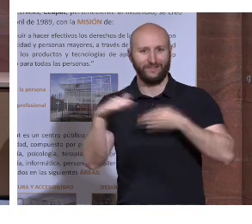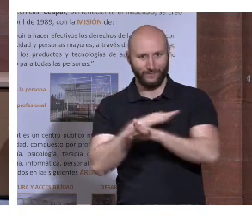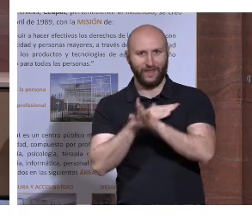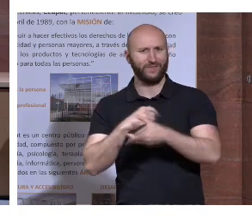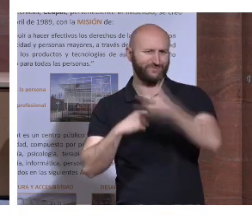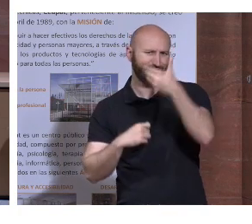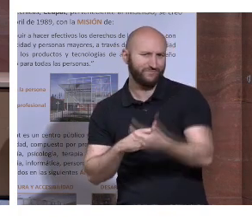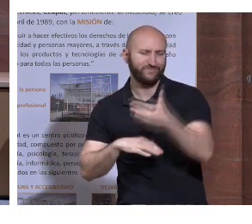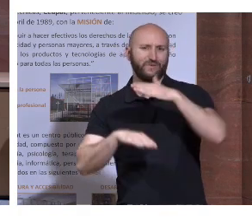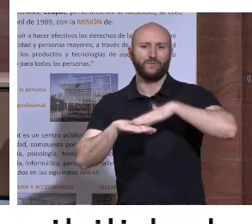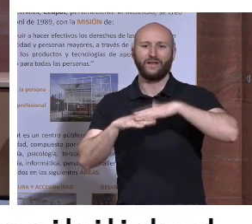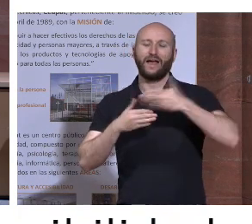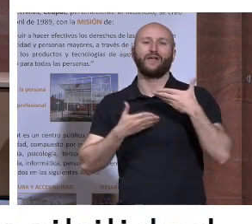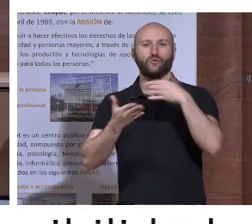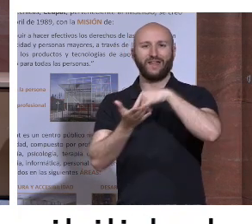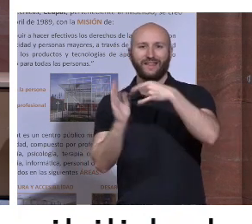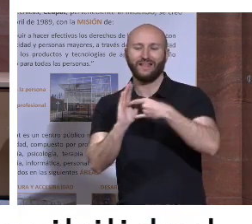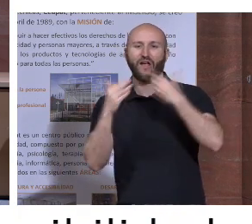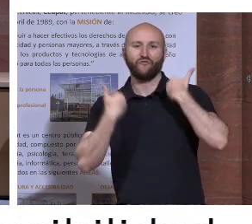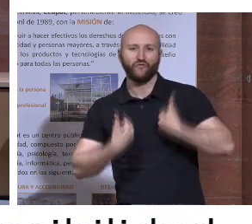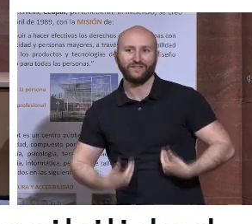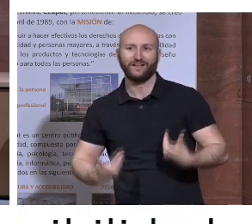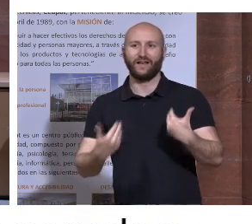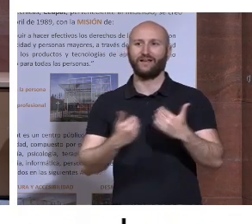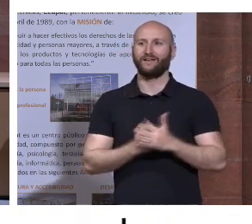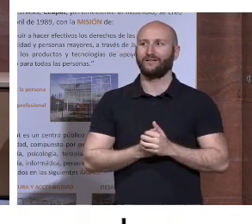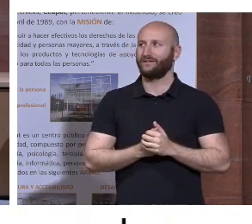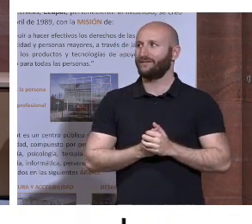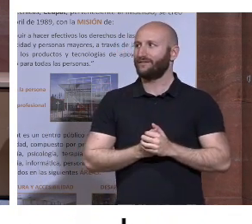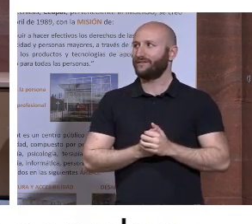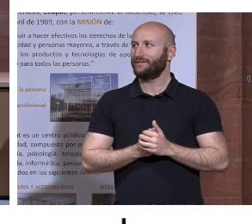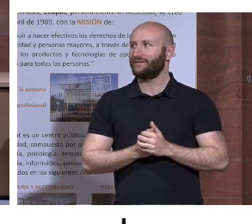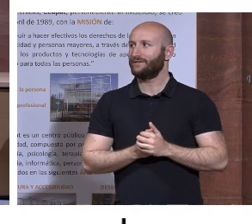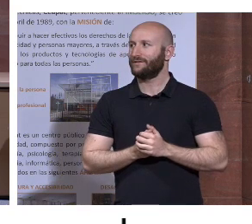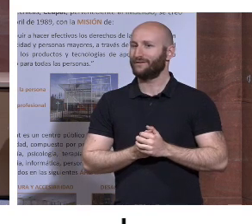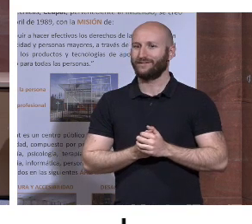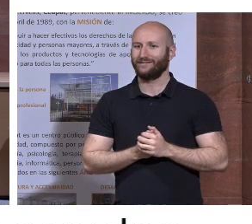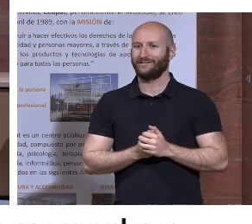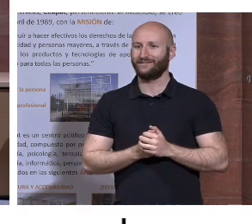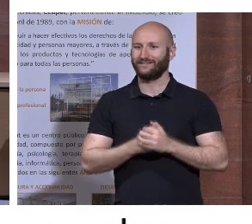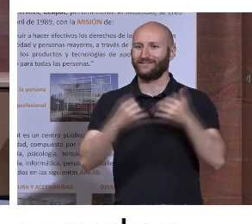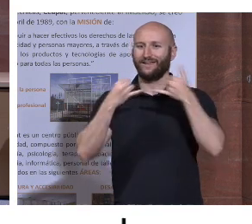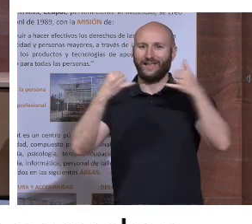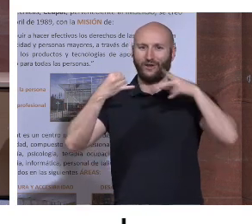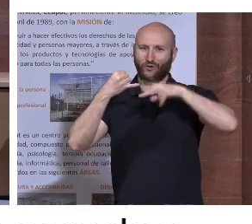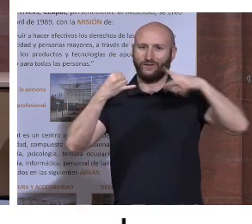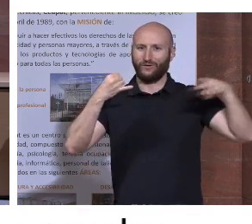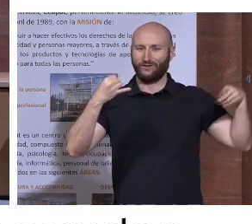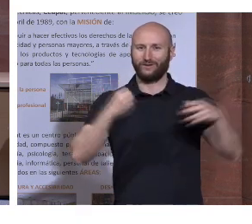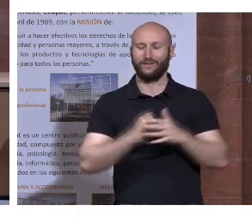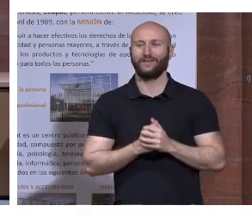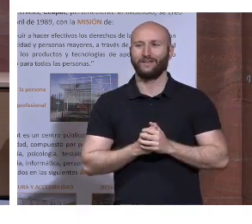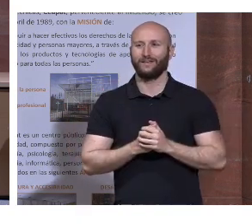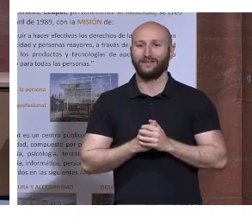fundamental para las ayudas técnicas, físicas. Sigue, un poquito más grande, sí. Ajá. así. Y